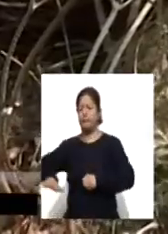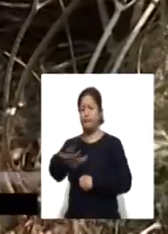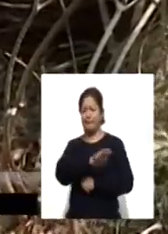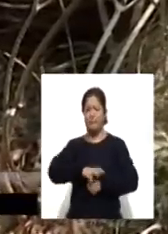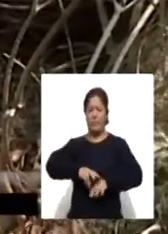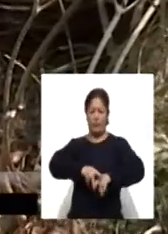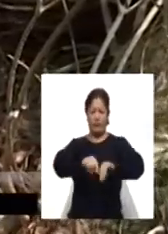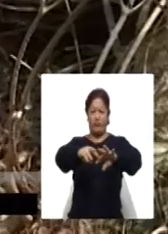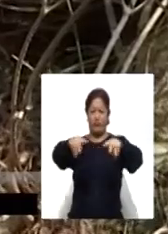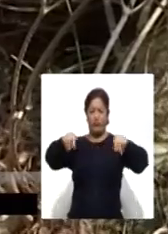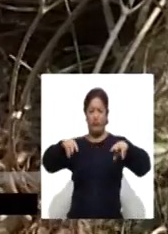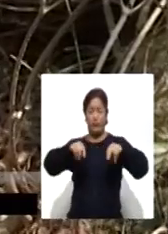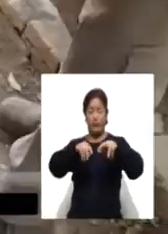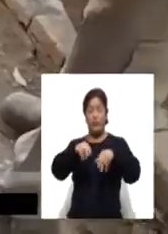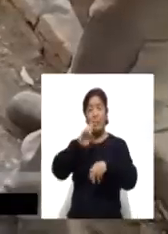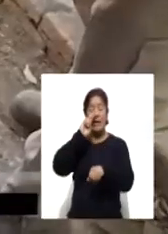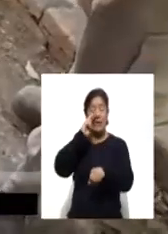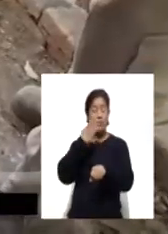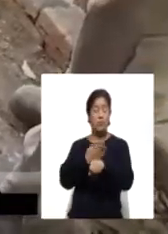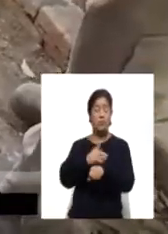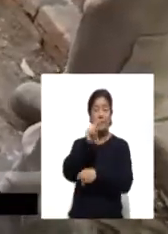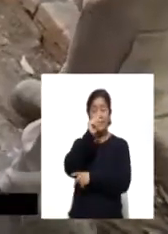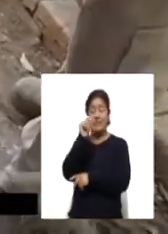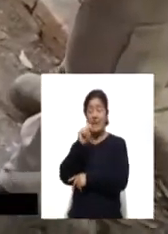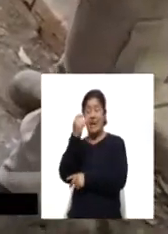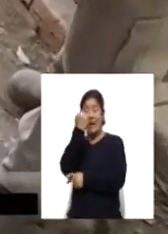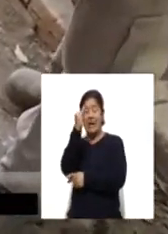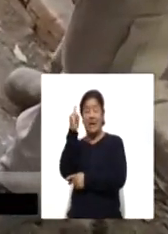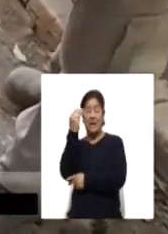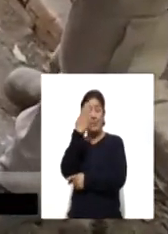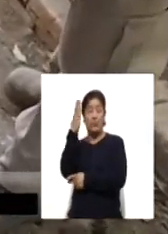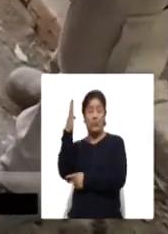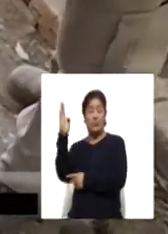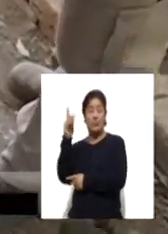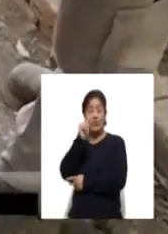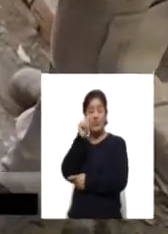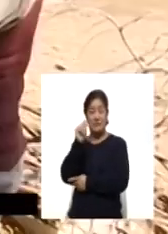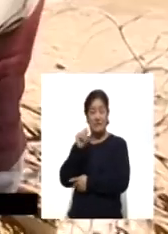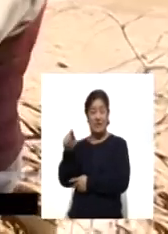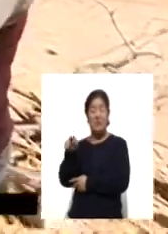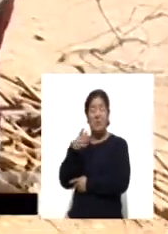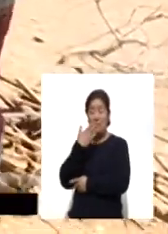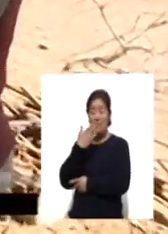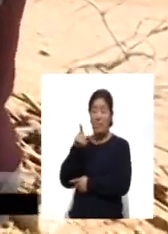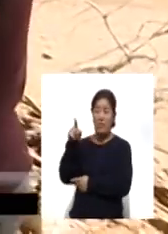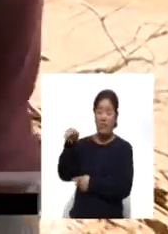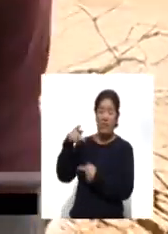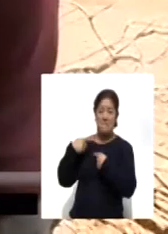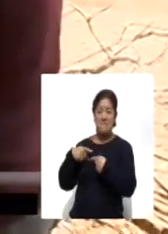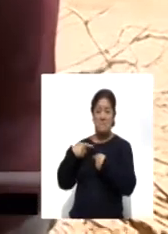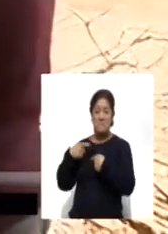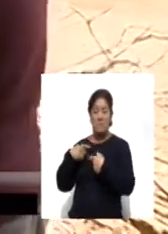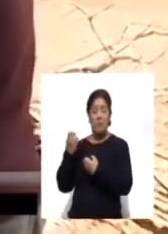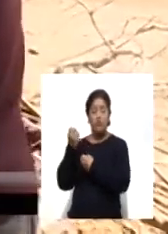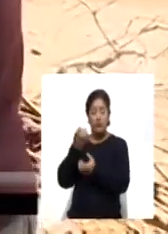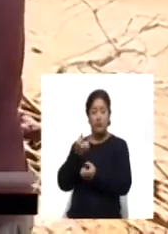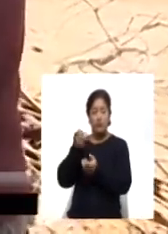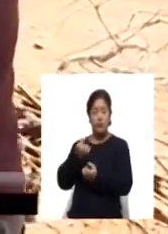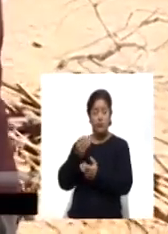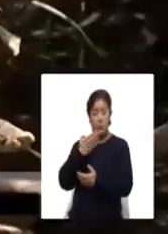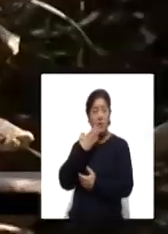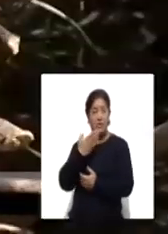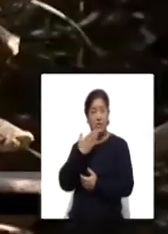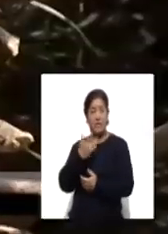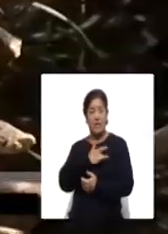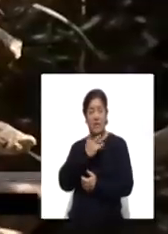Botánico de Tizatlán, Edith Paredes, explicó que esta estrategia ha tenido una participación favorable por parte de la población tlaxcalteca, lo